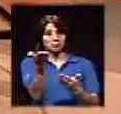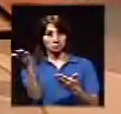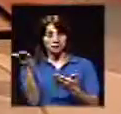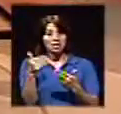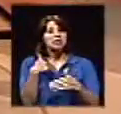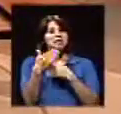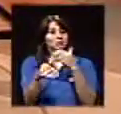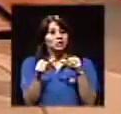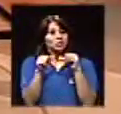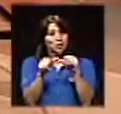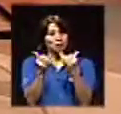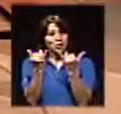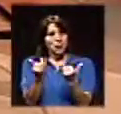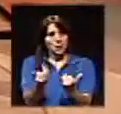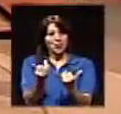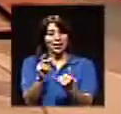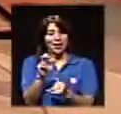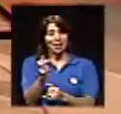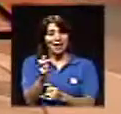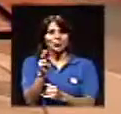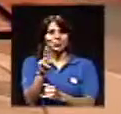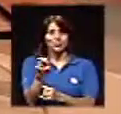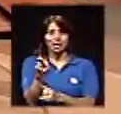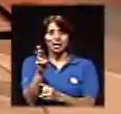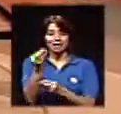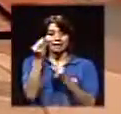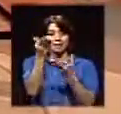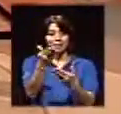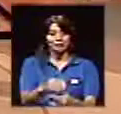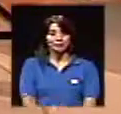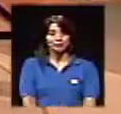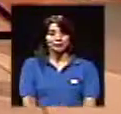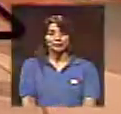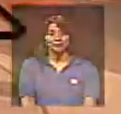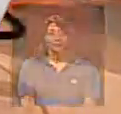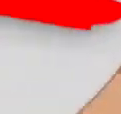vez que el canal nos lo autorice.